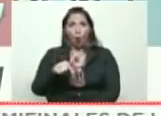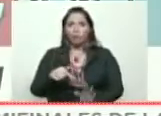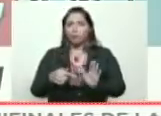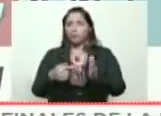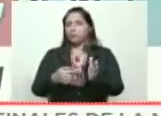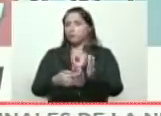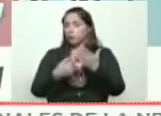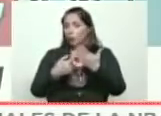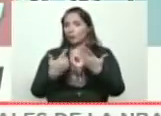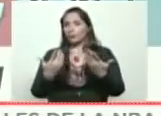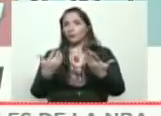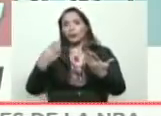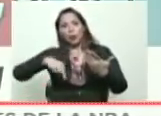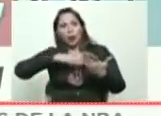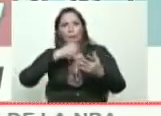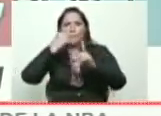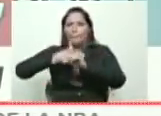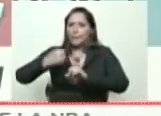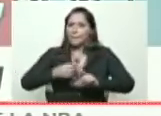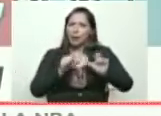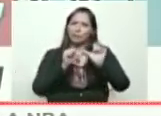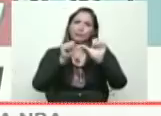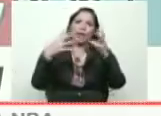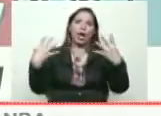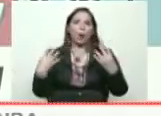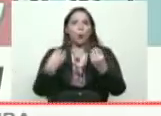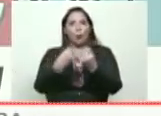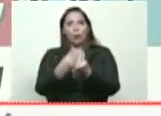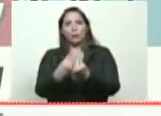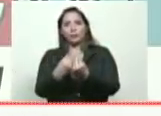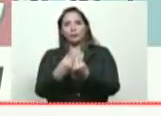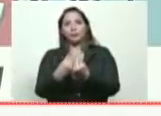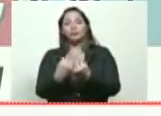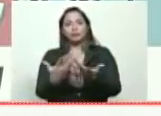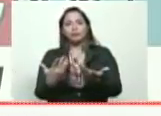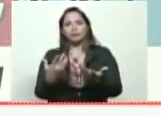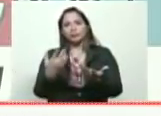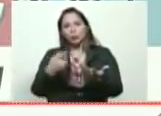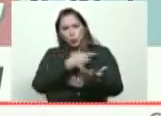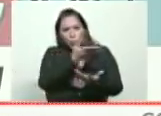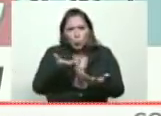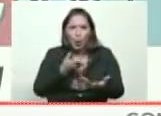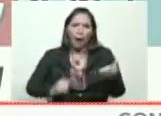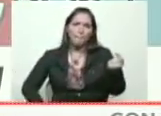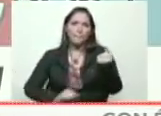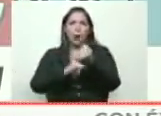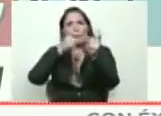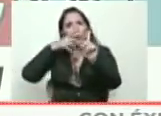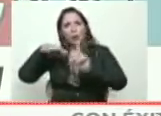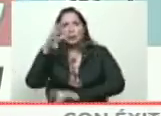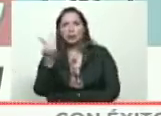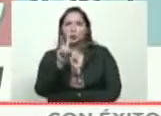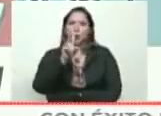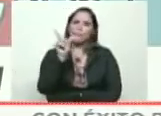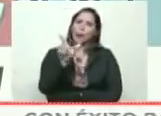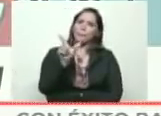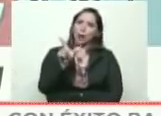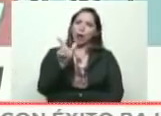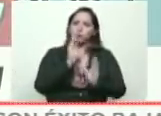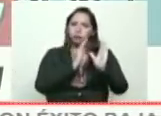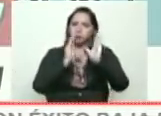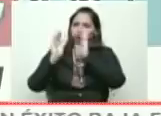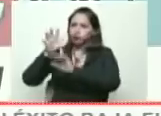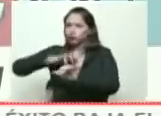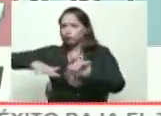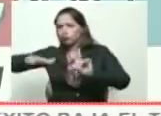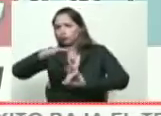presentan. Vamos a seguir batallando, vamos a seguir acompañando, y cuenta el pueblo de Venezuela con un partido, con organización en todo el territorio